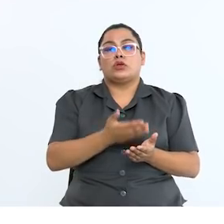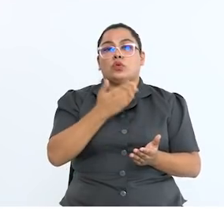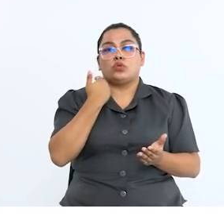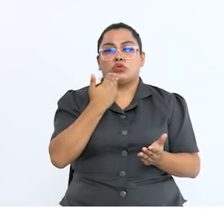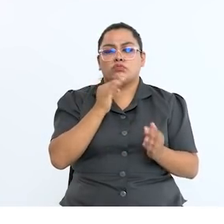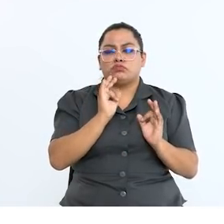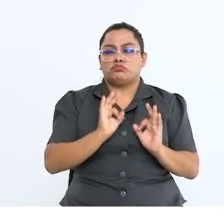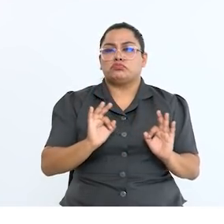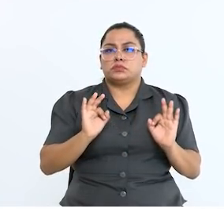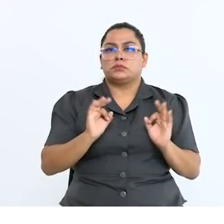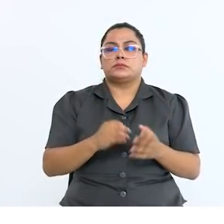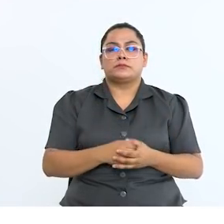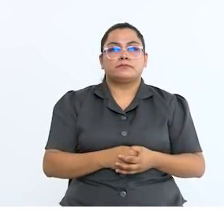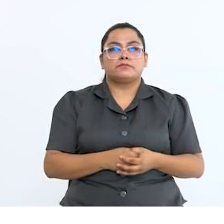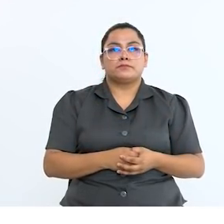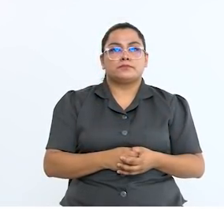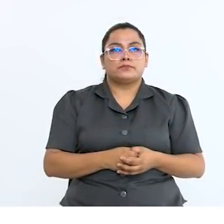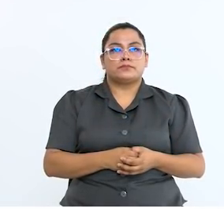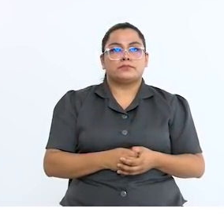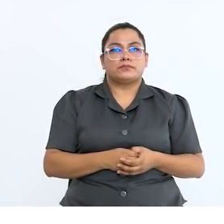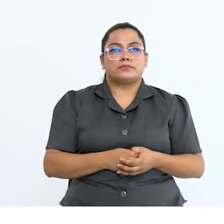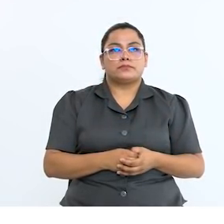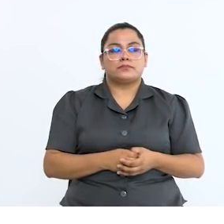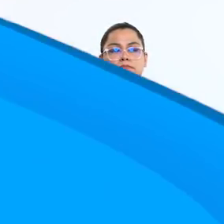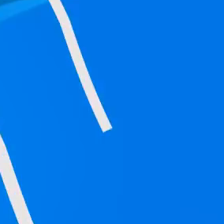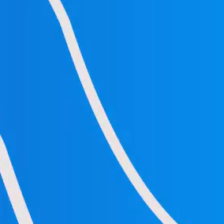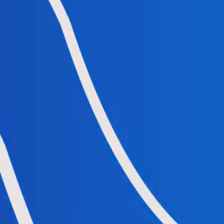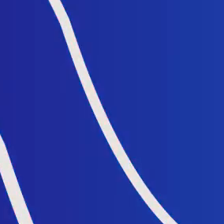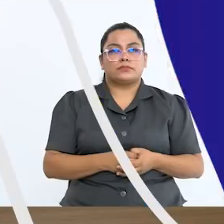y una condición de calidad.